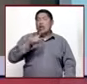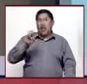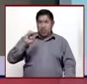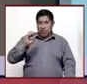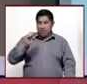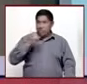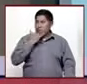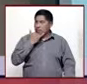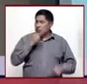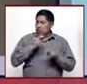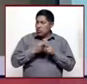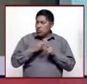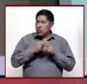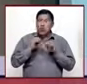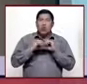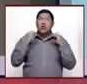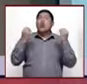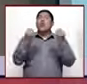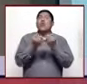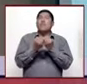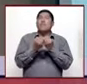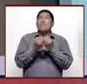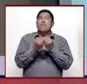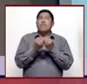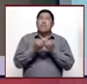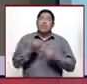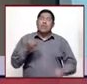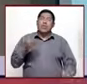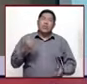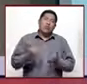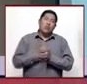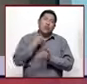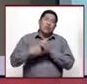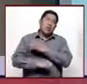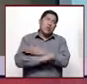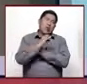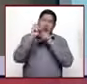denominada la organización criminal del Nuevo Amanecer.